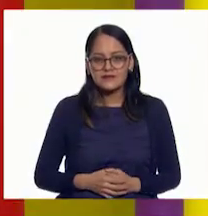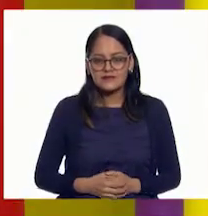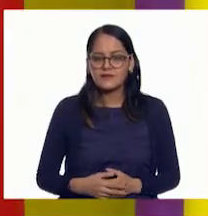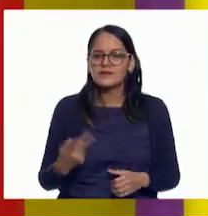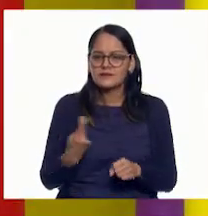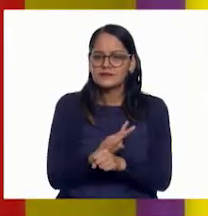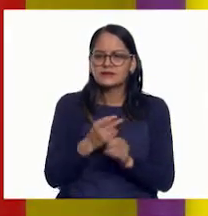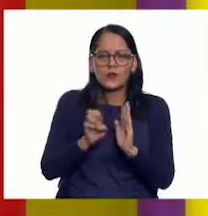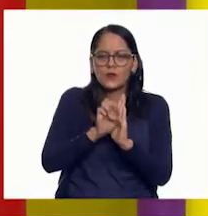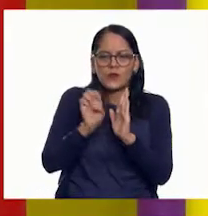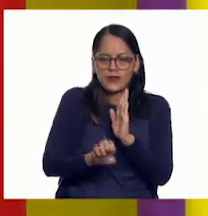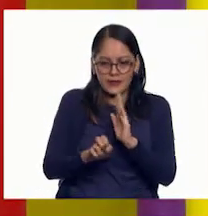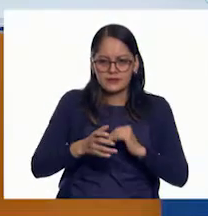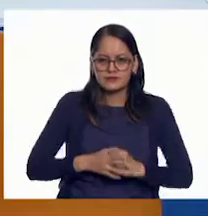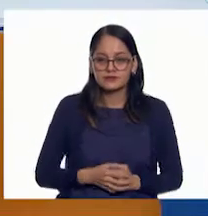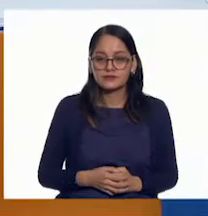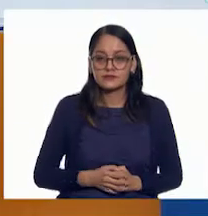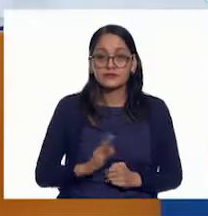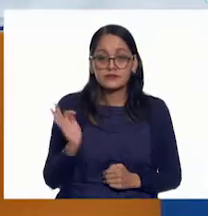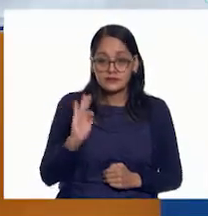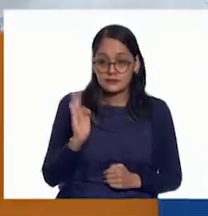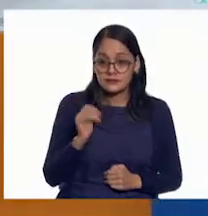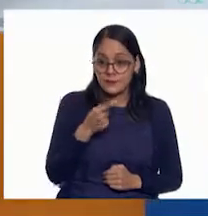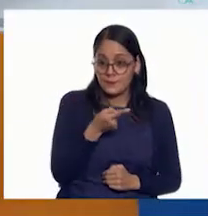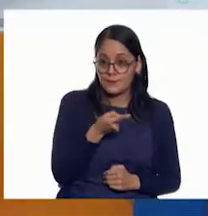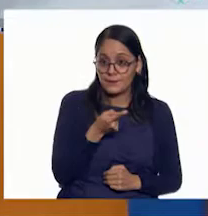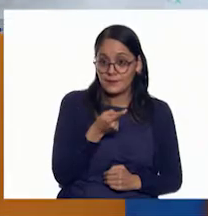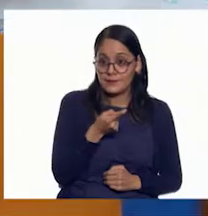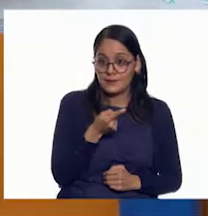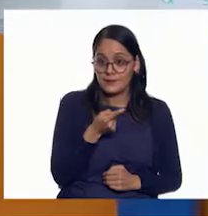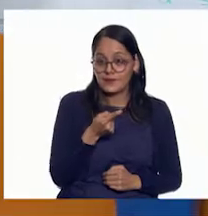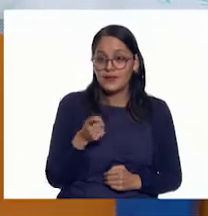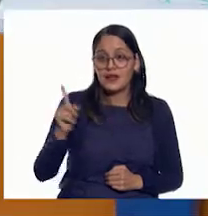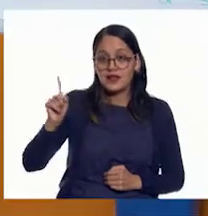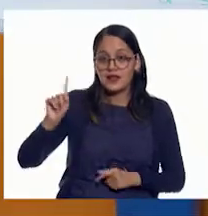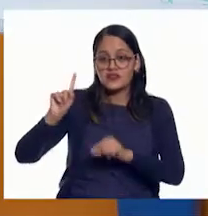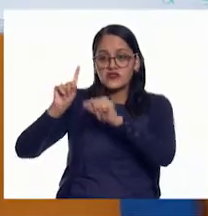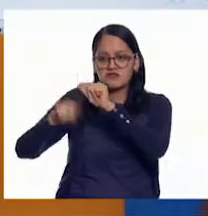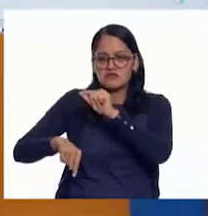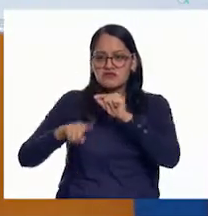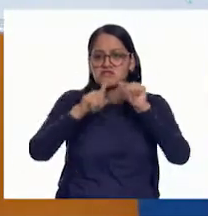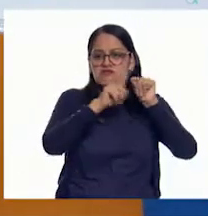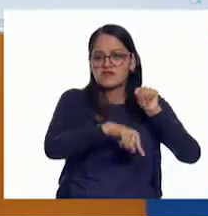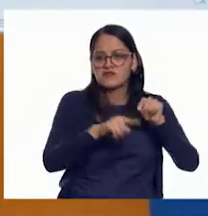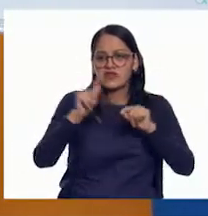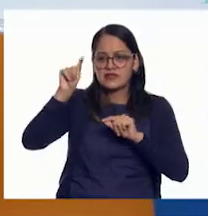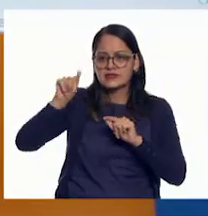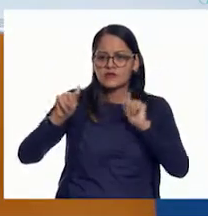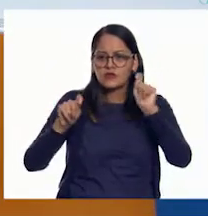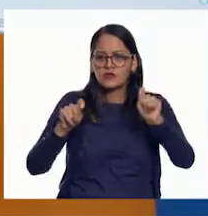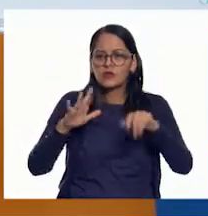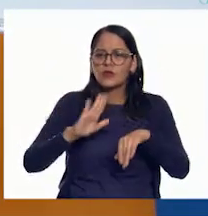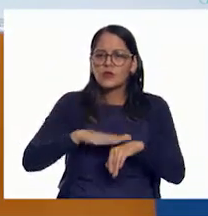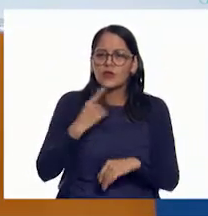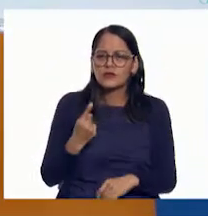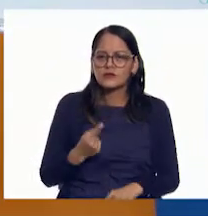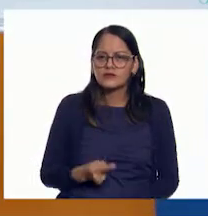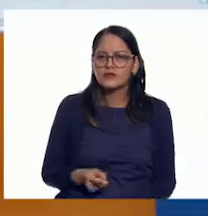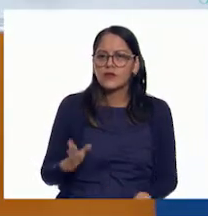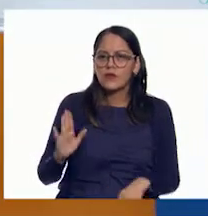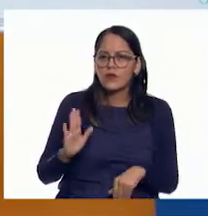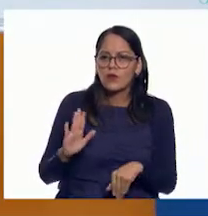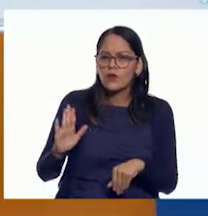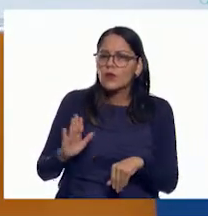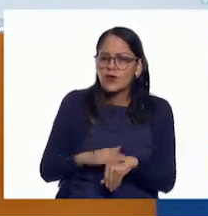¿Qué pasaría Ahí está. si a esta oración, ¿por qué tienes esos